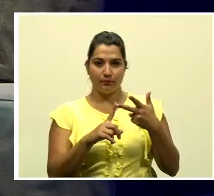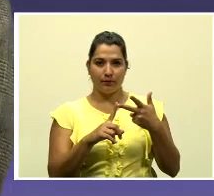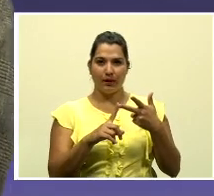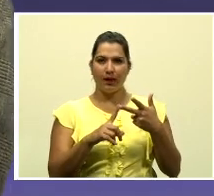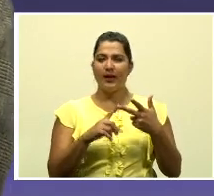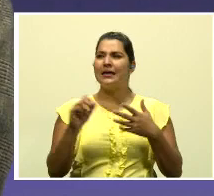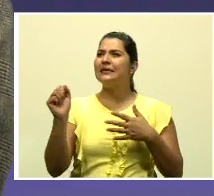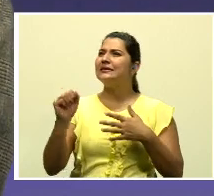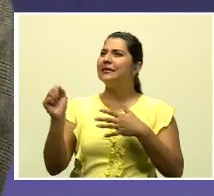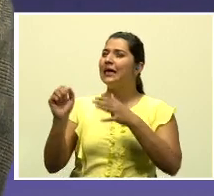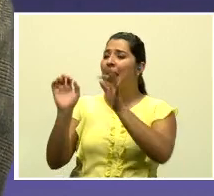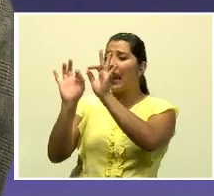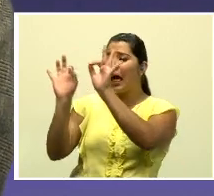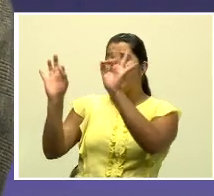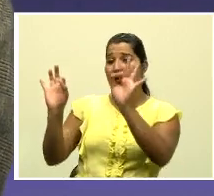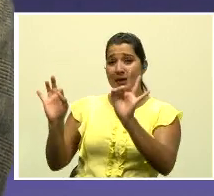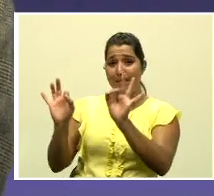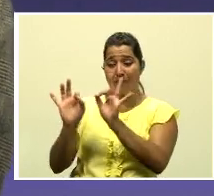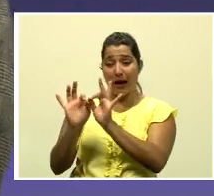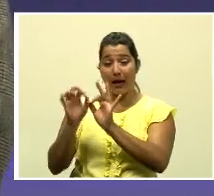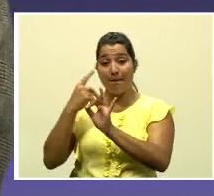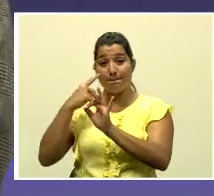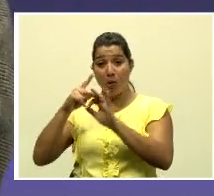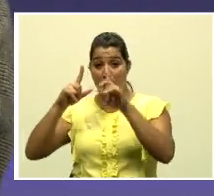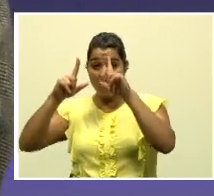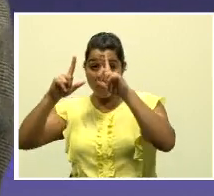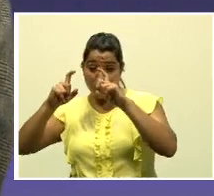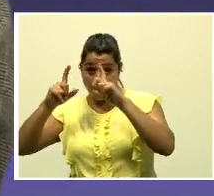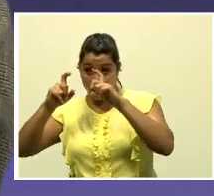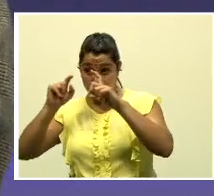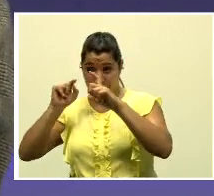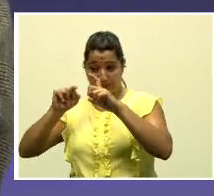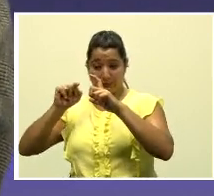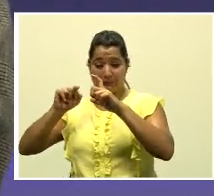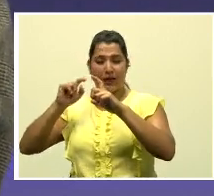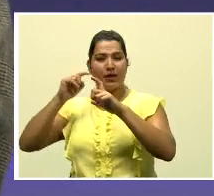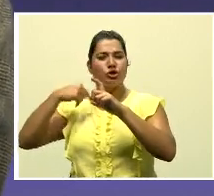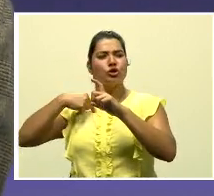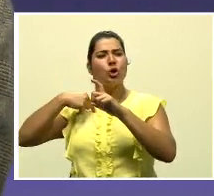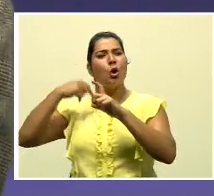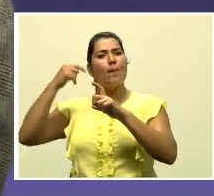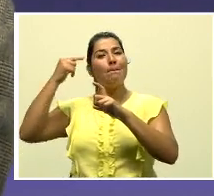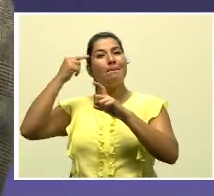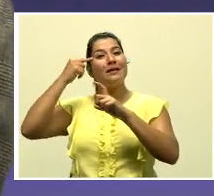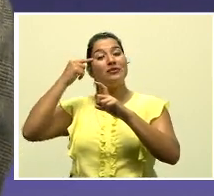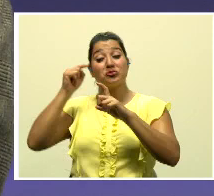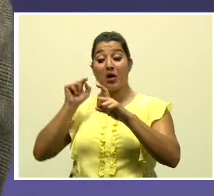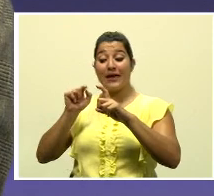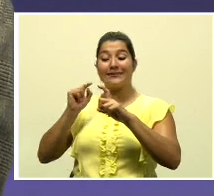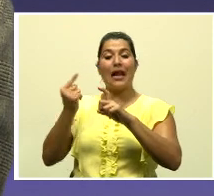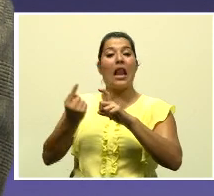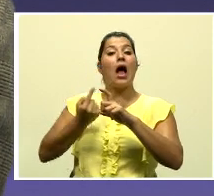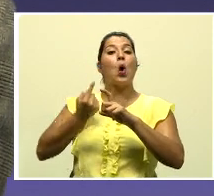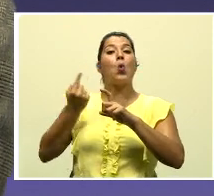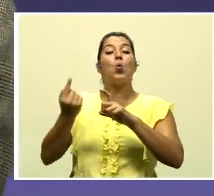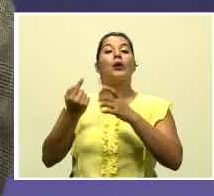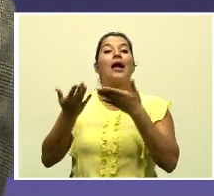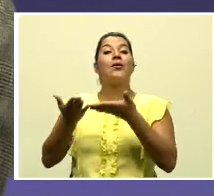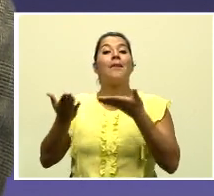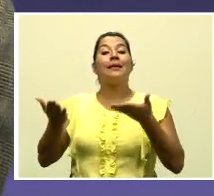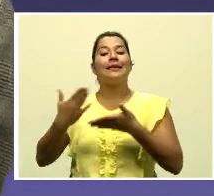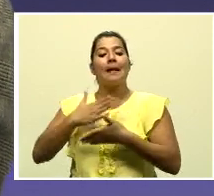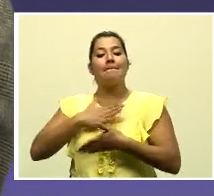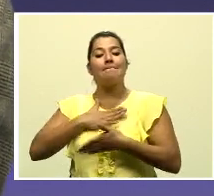La imagen fotográfica, la cámara, pienso que es prácticamente la única herramienta que nos